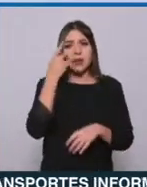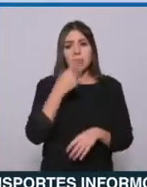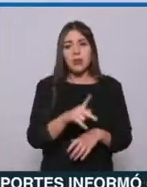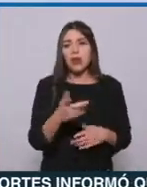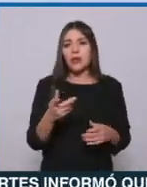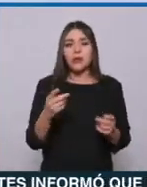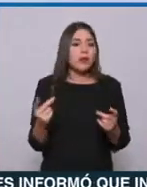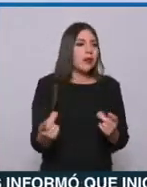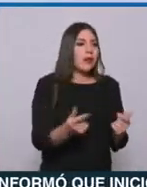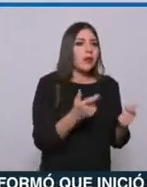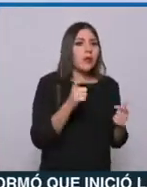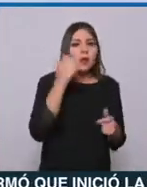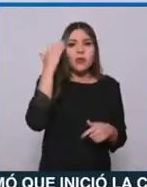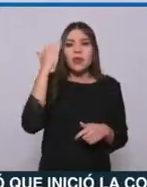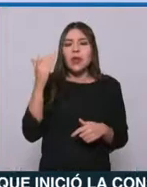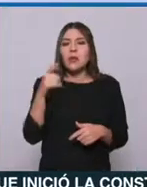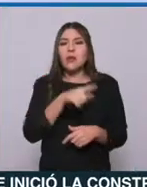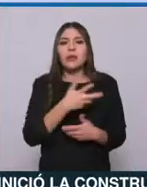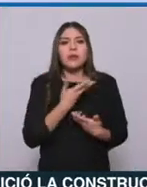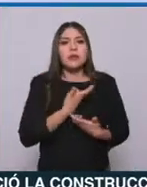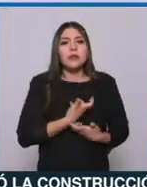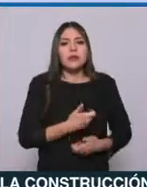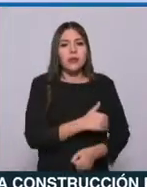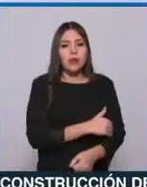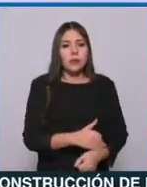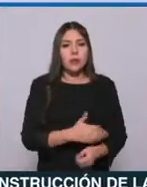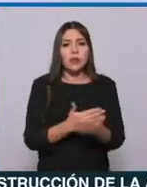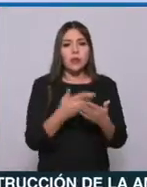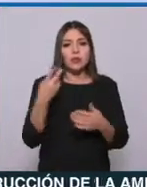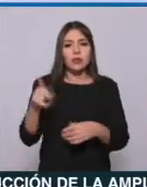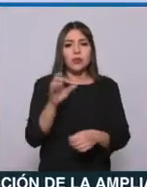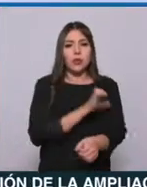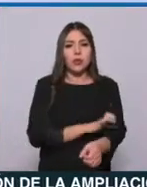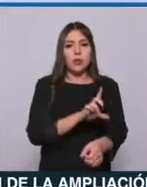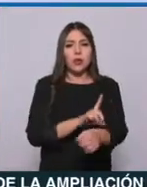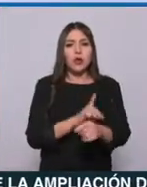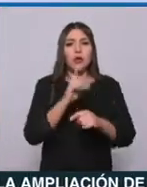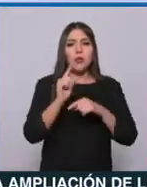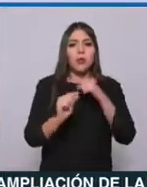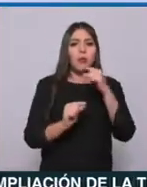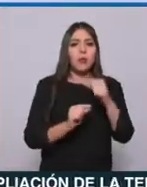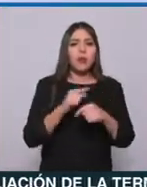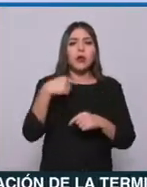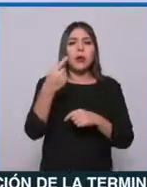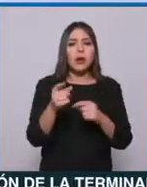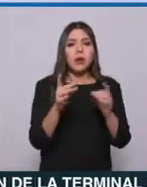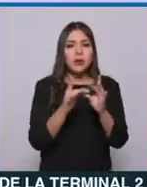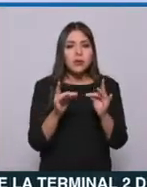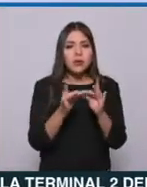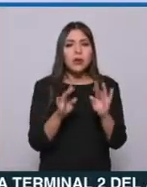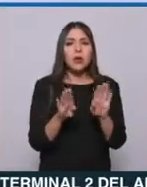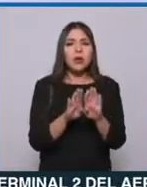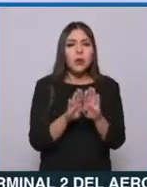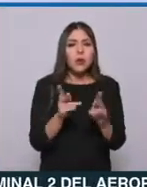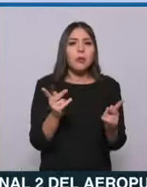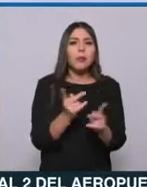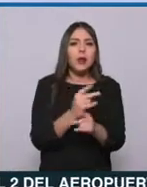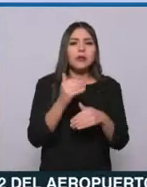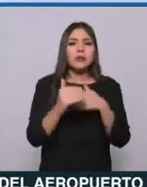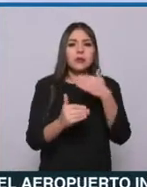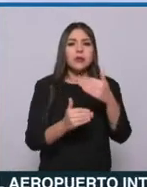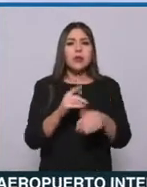álgido. Entonces en la coordinación nos encargamos de ir poco a poco explicándoles el diagnóstico de qué se trata